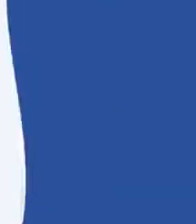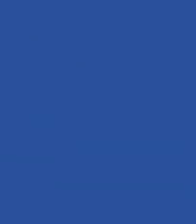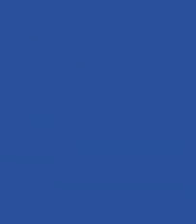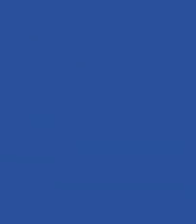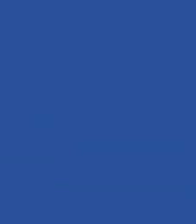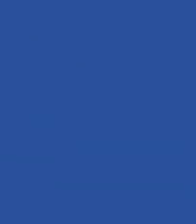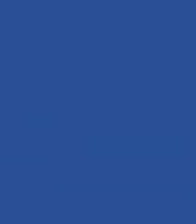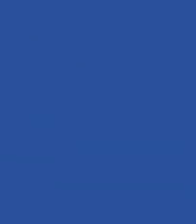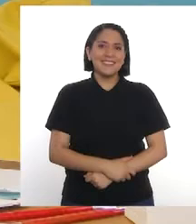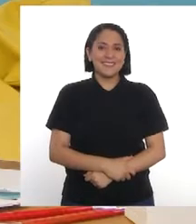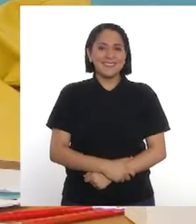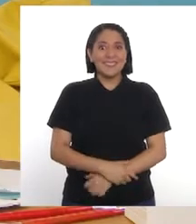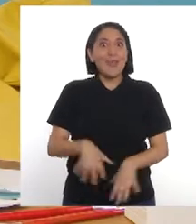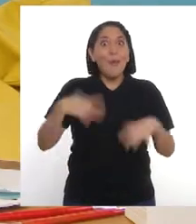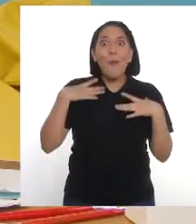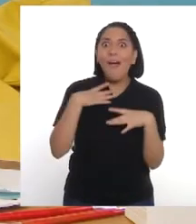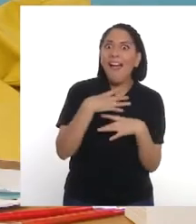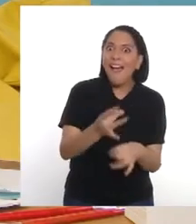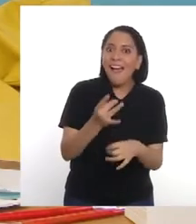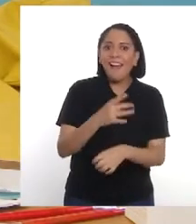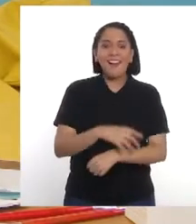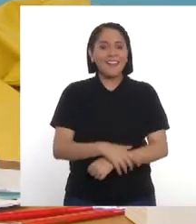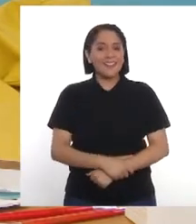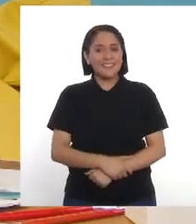cariño. ¡Qué interesante!